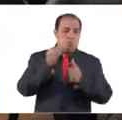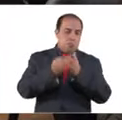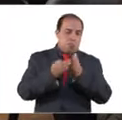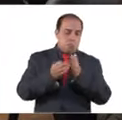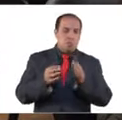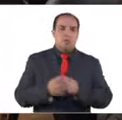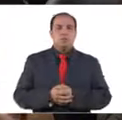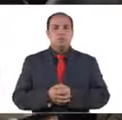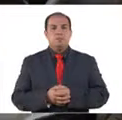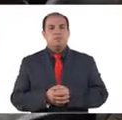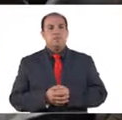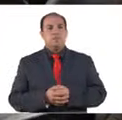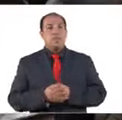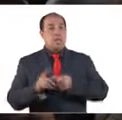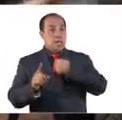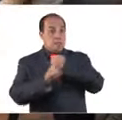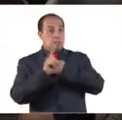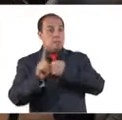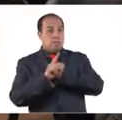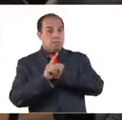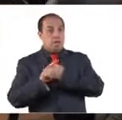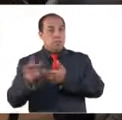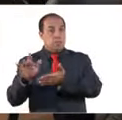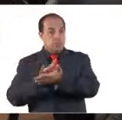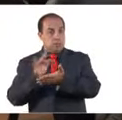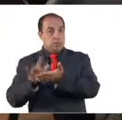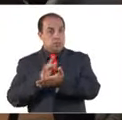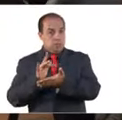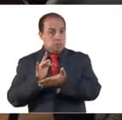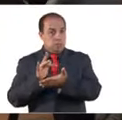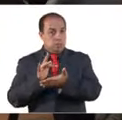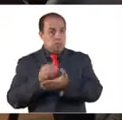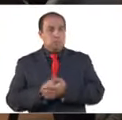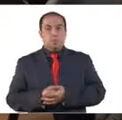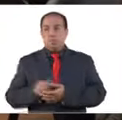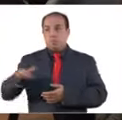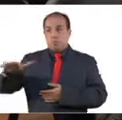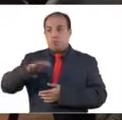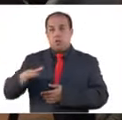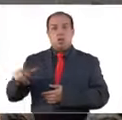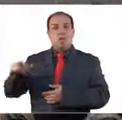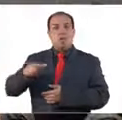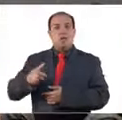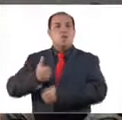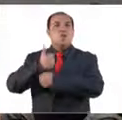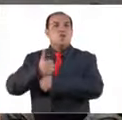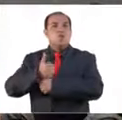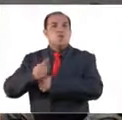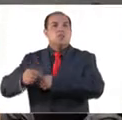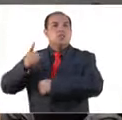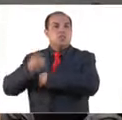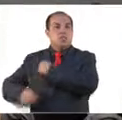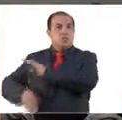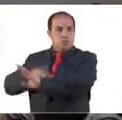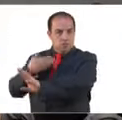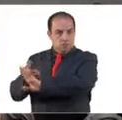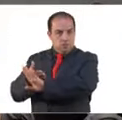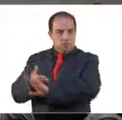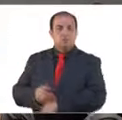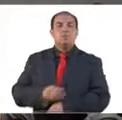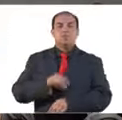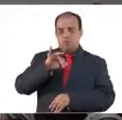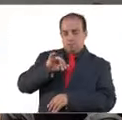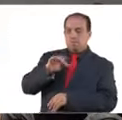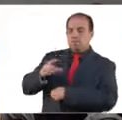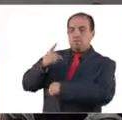se llama?, de las tarjetas, de las tabletas, digamos que entonces en este caso los taxistas eran las víctimas. Eran víctimas, sí.